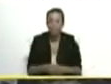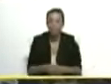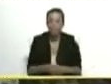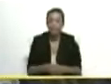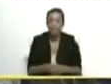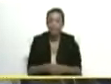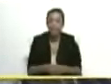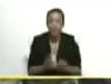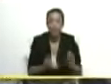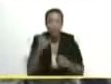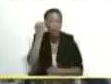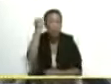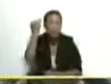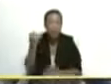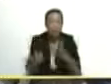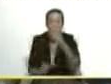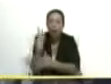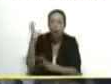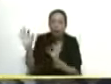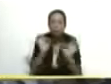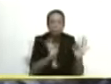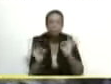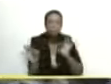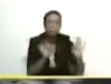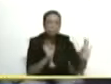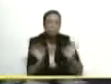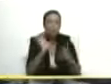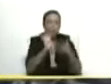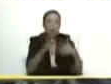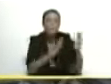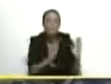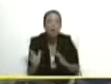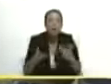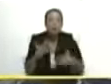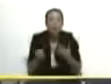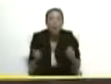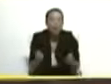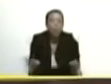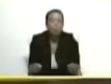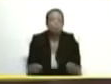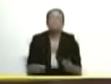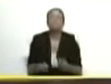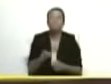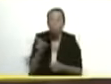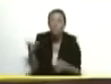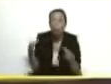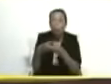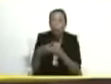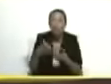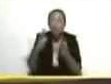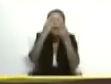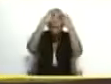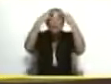Arquitectos de que un hombre